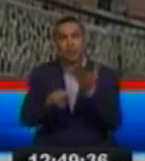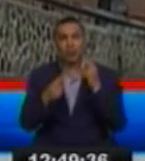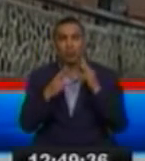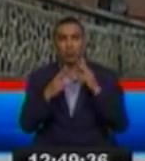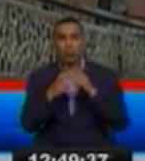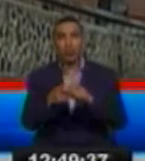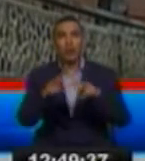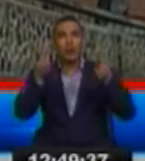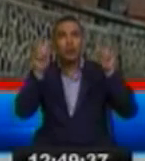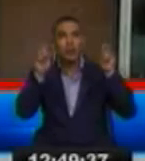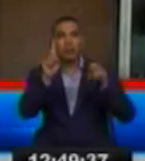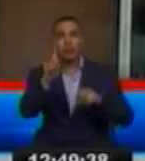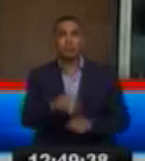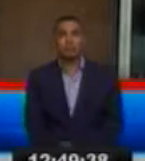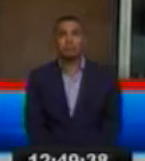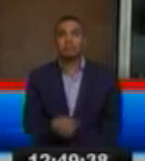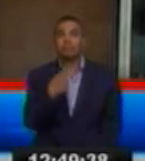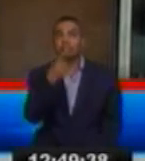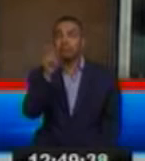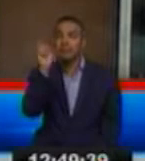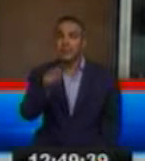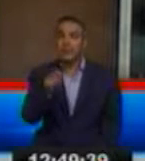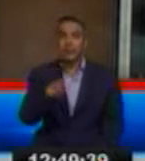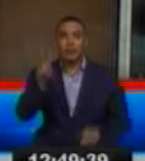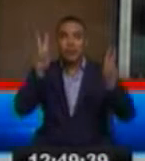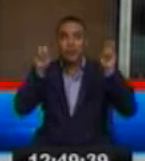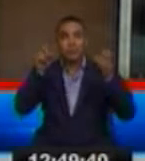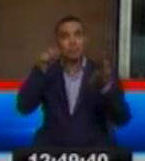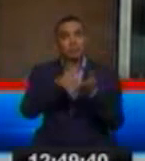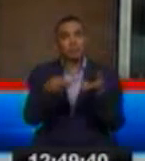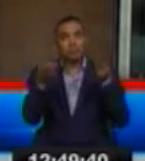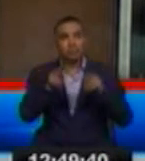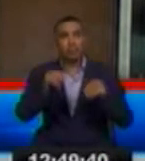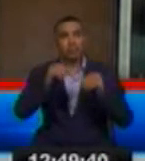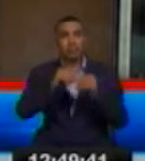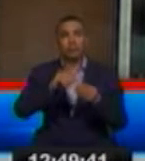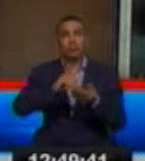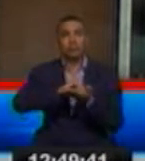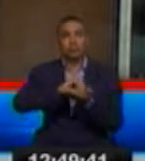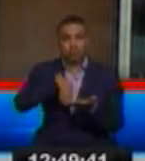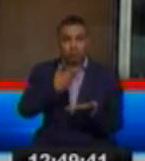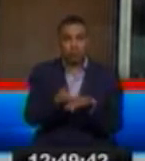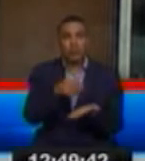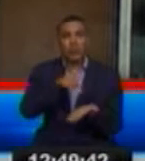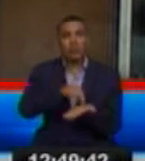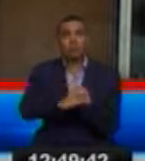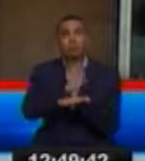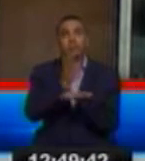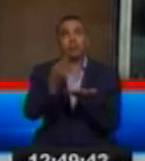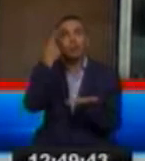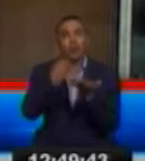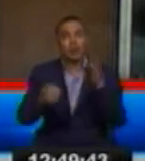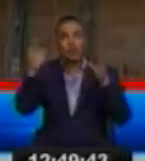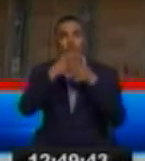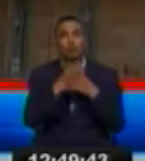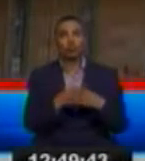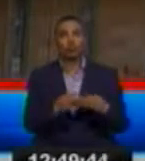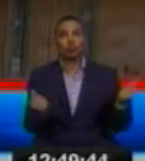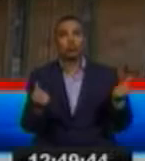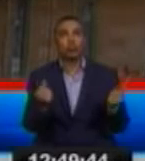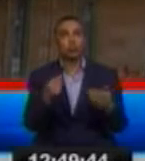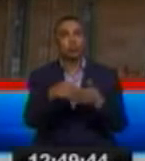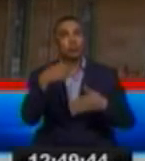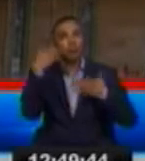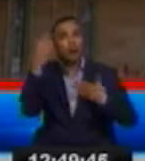el caso. Señalan que es necesario que este tema también llegue al Parlamento y que tenga una resolución de carácter